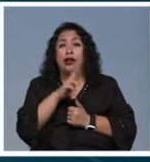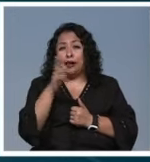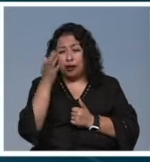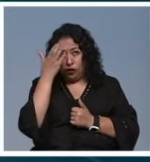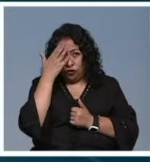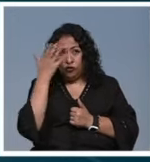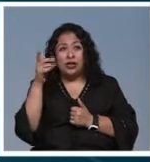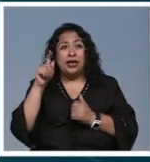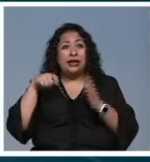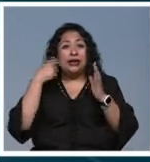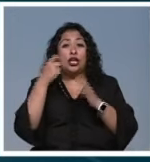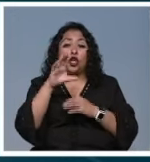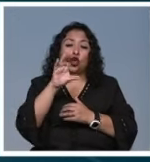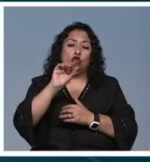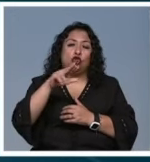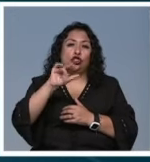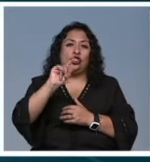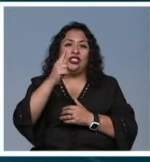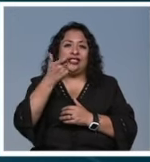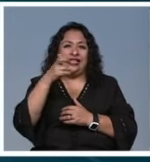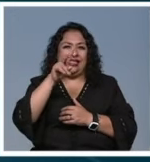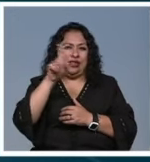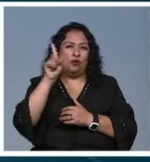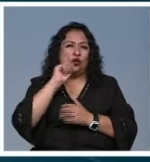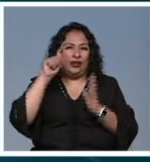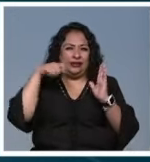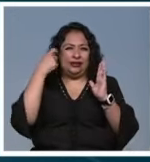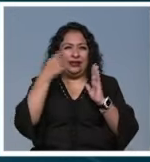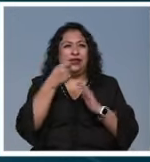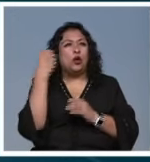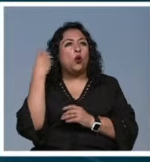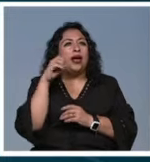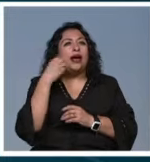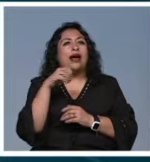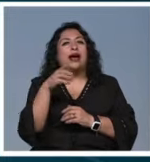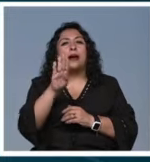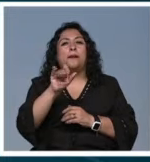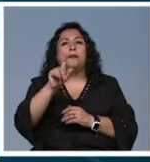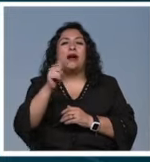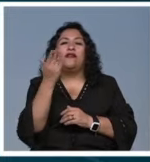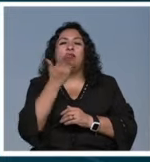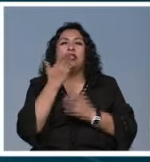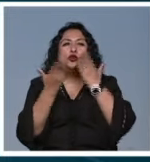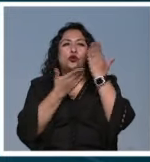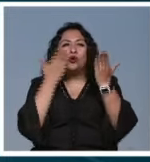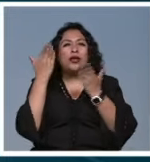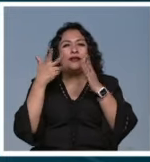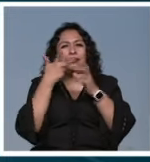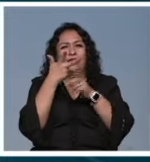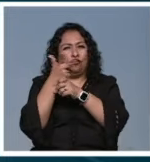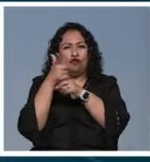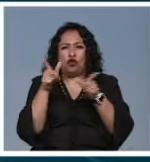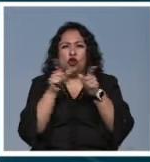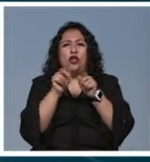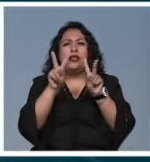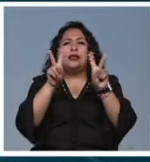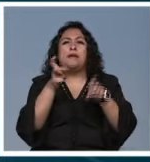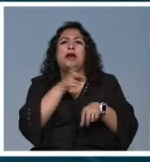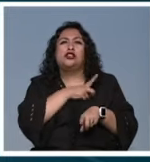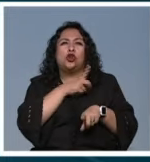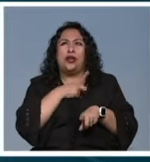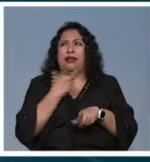ser reconocidos la cineasta Conchita Díaz, cineasta de Oaxaca, con el BAFTA estudiantil por su cortometraje La Soledad. Ganó el